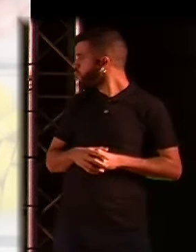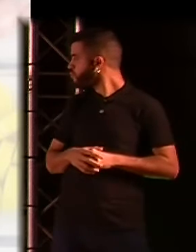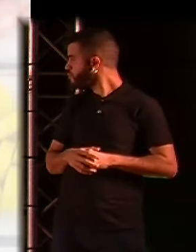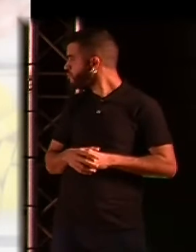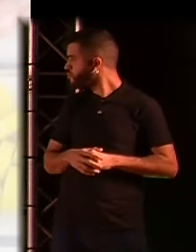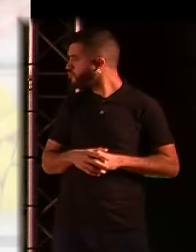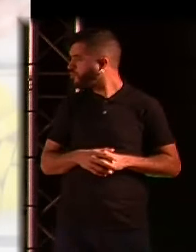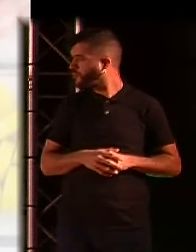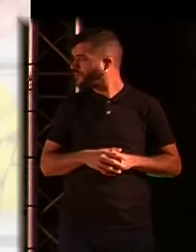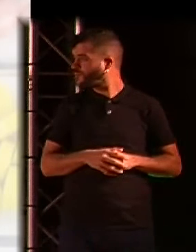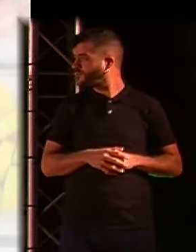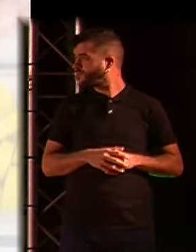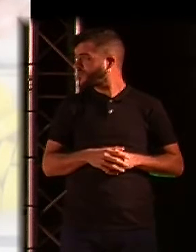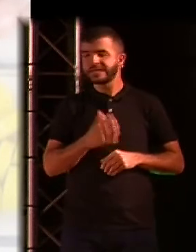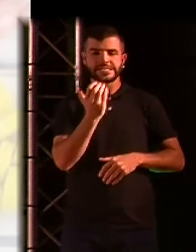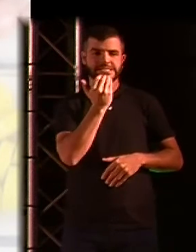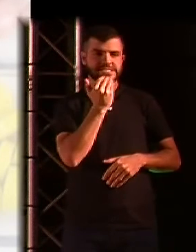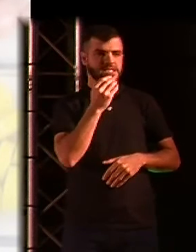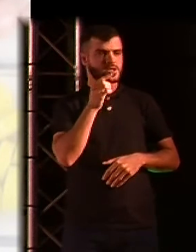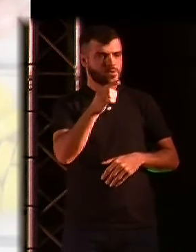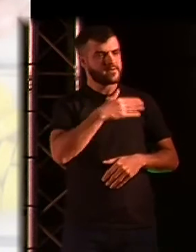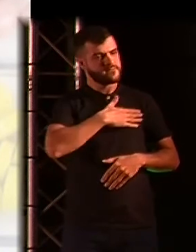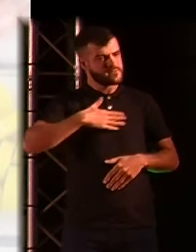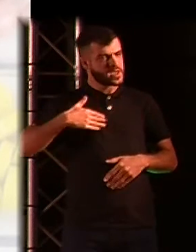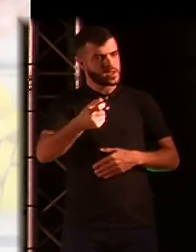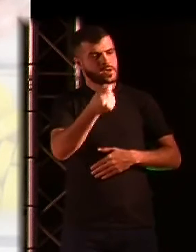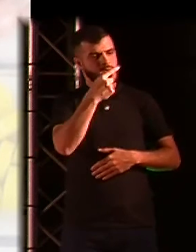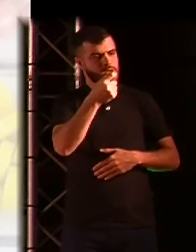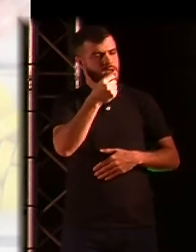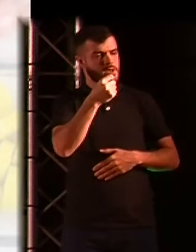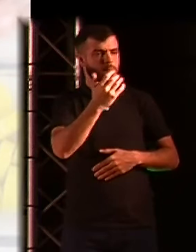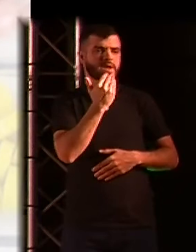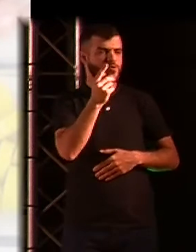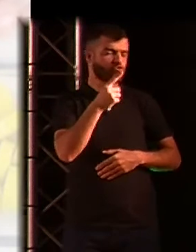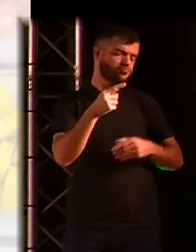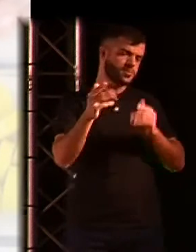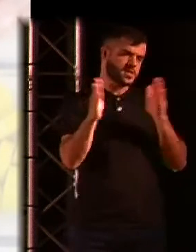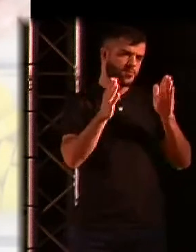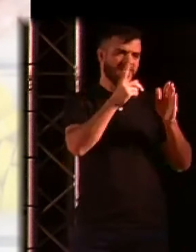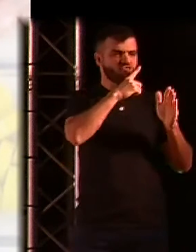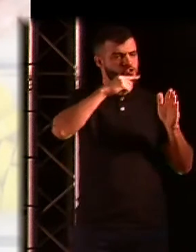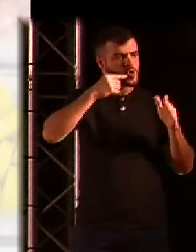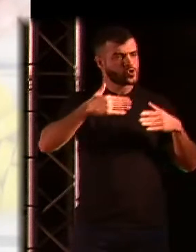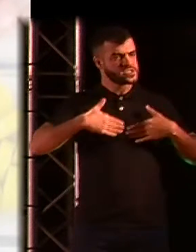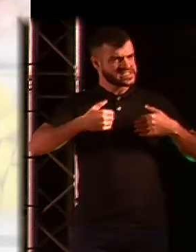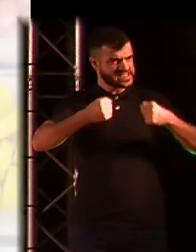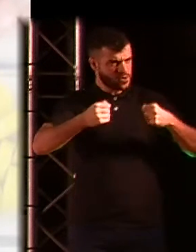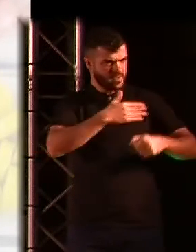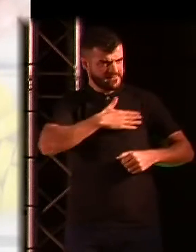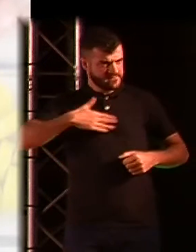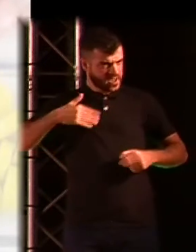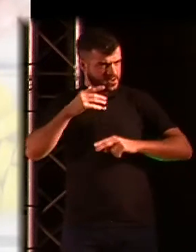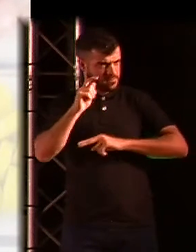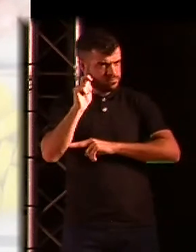elaborar un duelo sano, si se toman antidepresivos, pues se alarga mucho en el tiempo. En definitiva, podemos